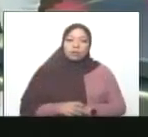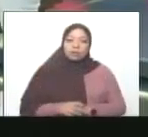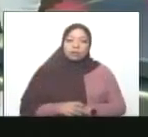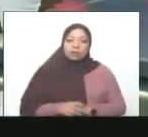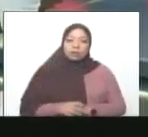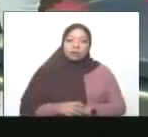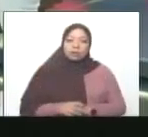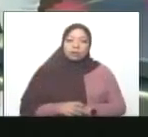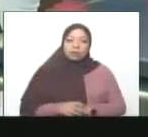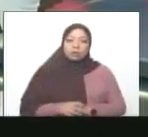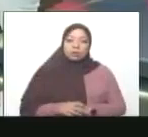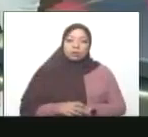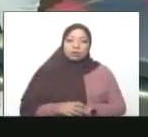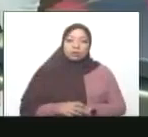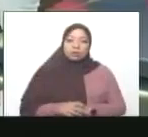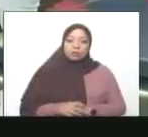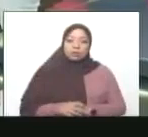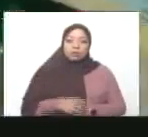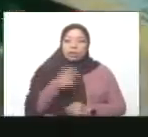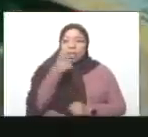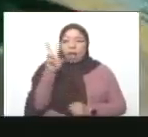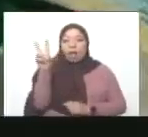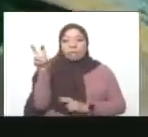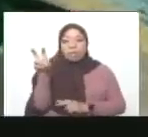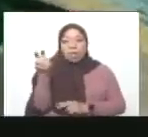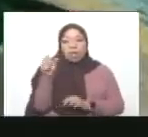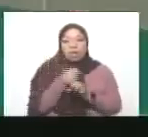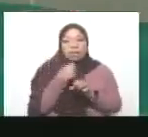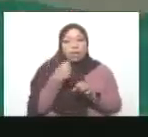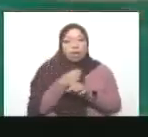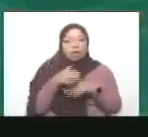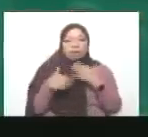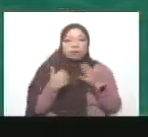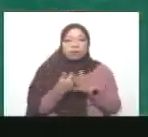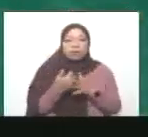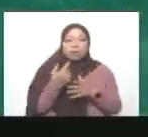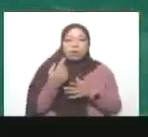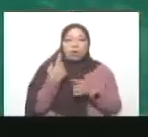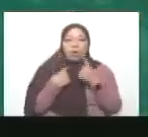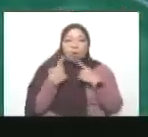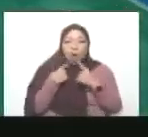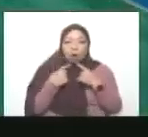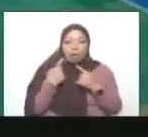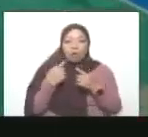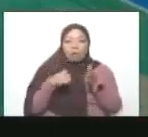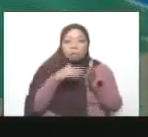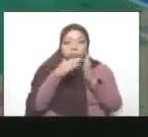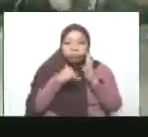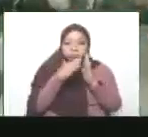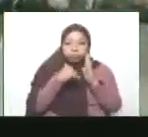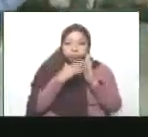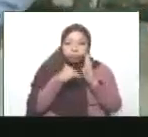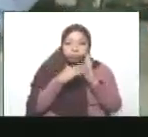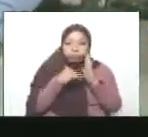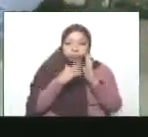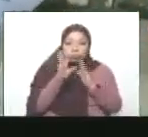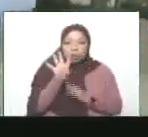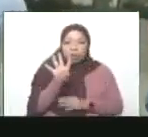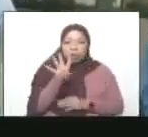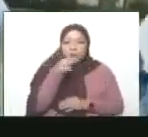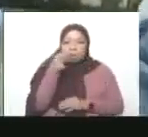retardado. El viernes recién llegaron con la pintura, como a eso de las 4 de la tarde. Arrancó